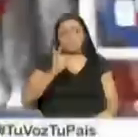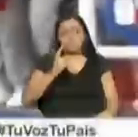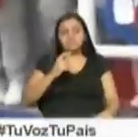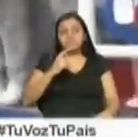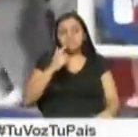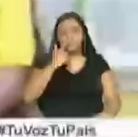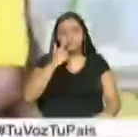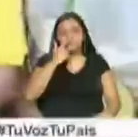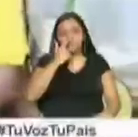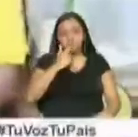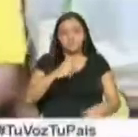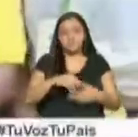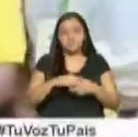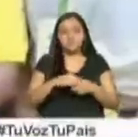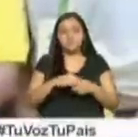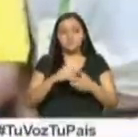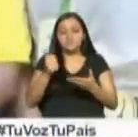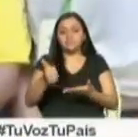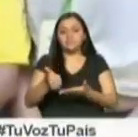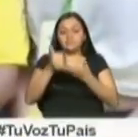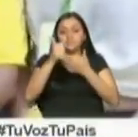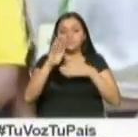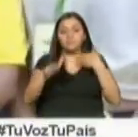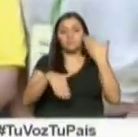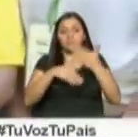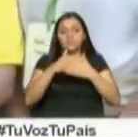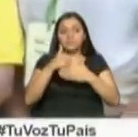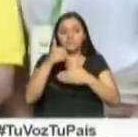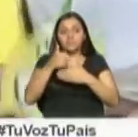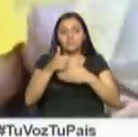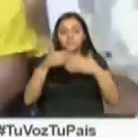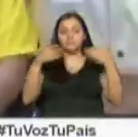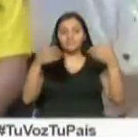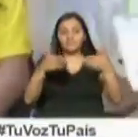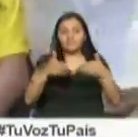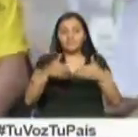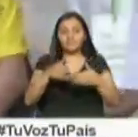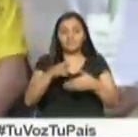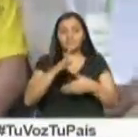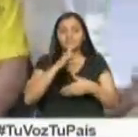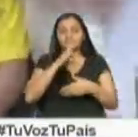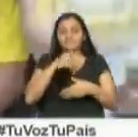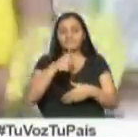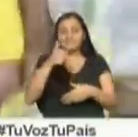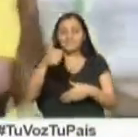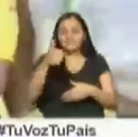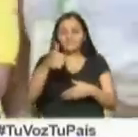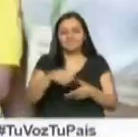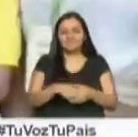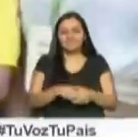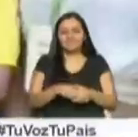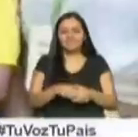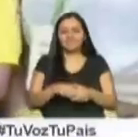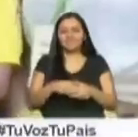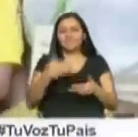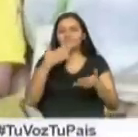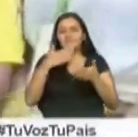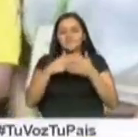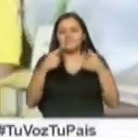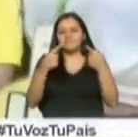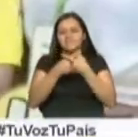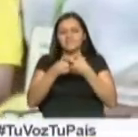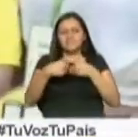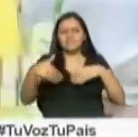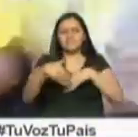observado. ¿Te ayudas a los demás o haces favores? ¡Me gusta! ¿Si peleas en la